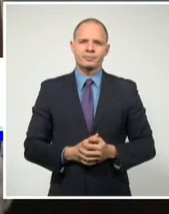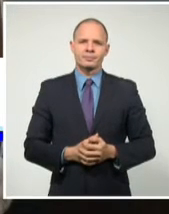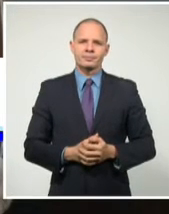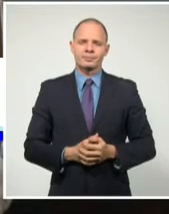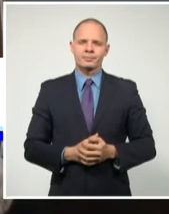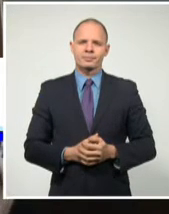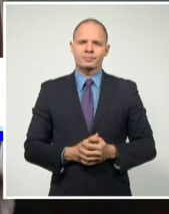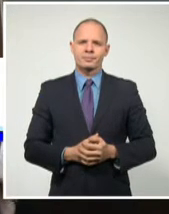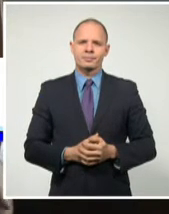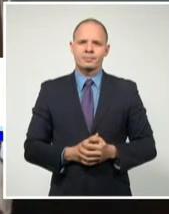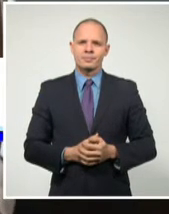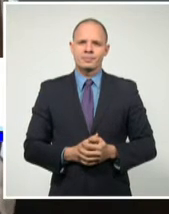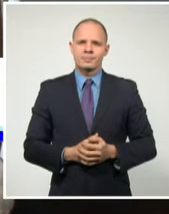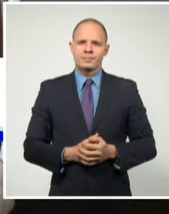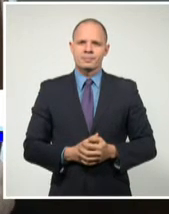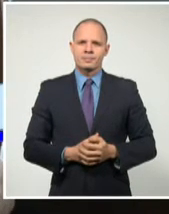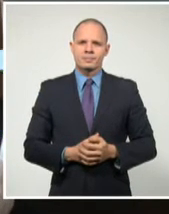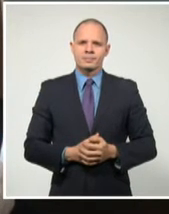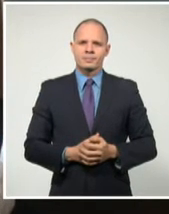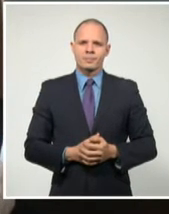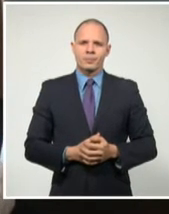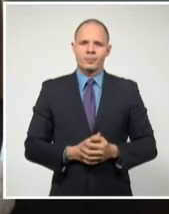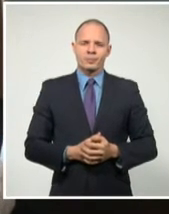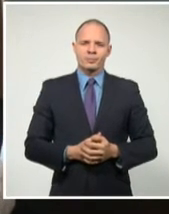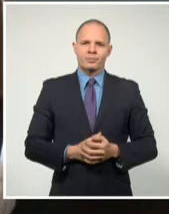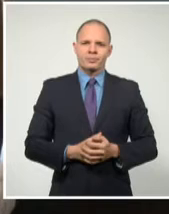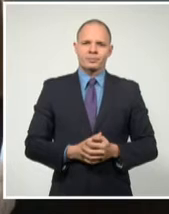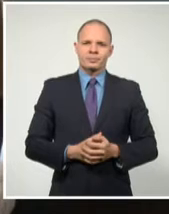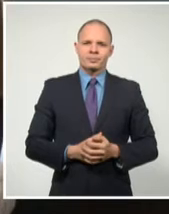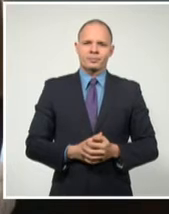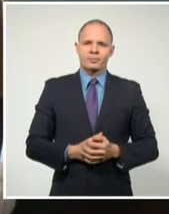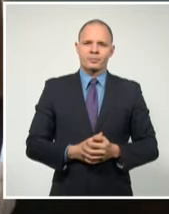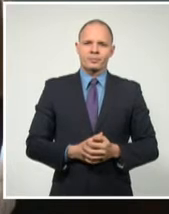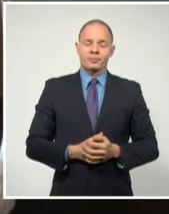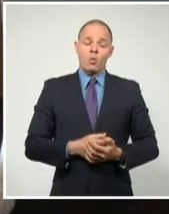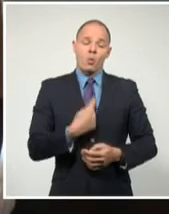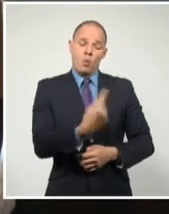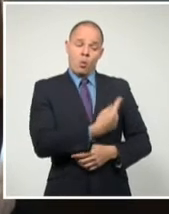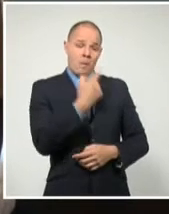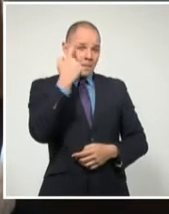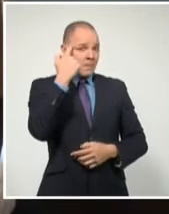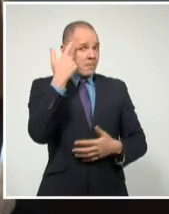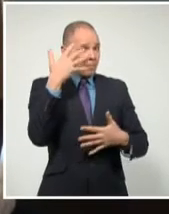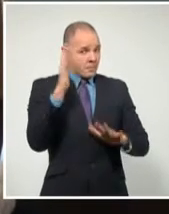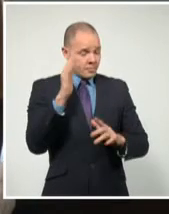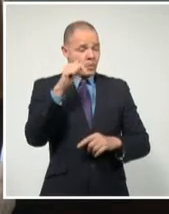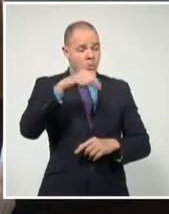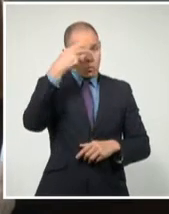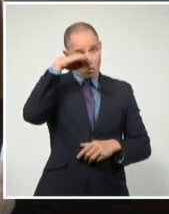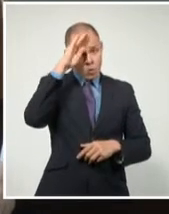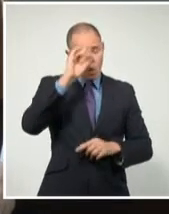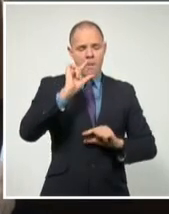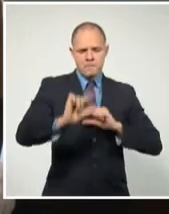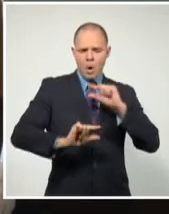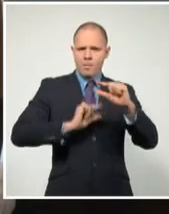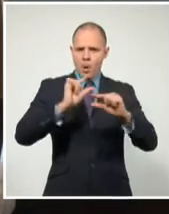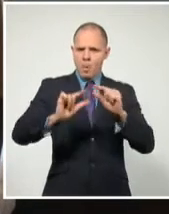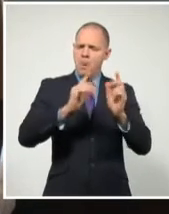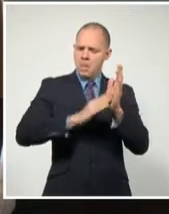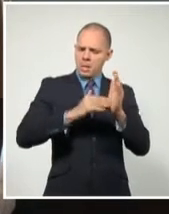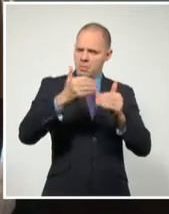etapa de recuperación en los próximos meses, regresando gradualmente a la normalidad en la vida